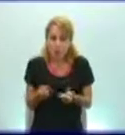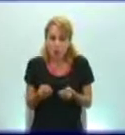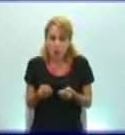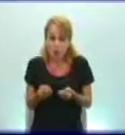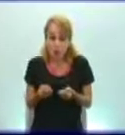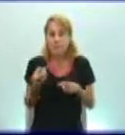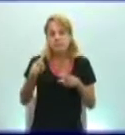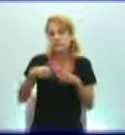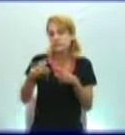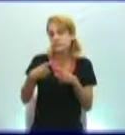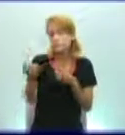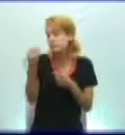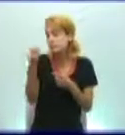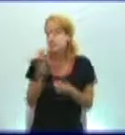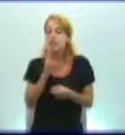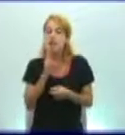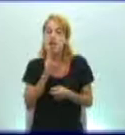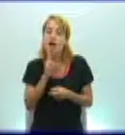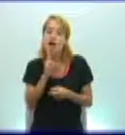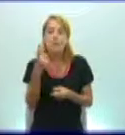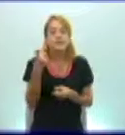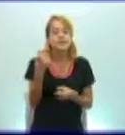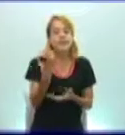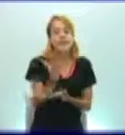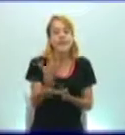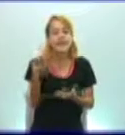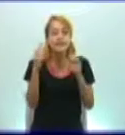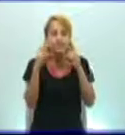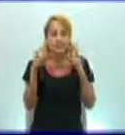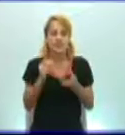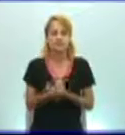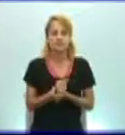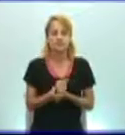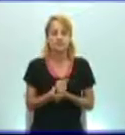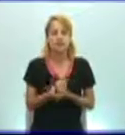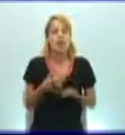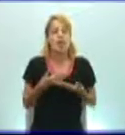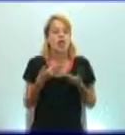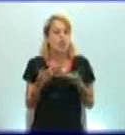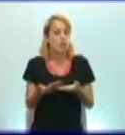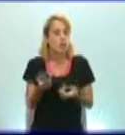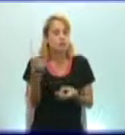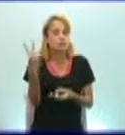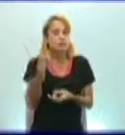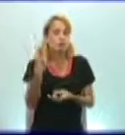necesita la planta para vivir. Les propongo una segunda actividad